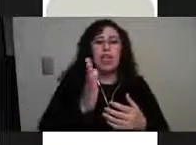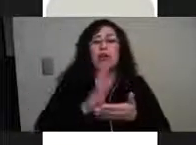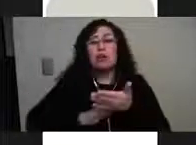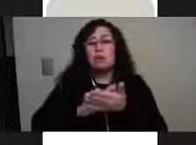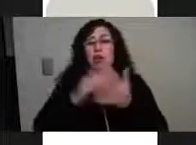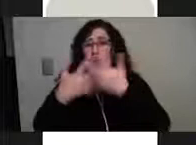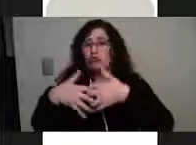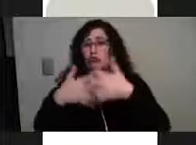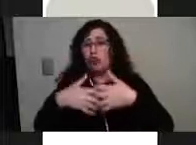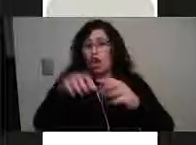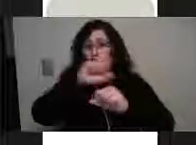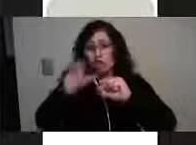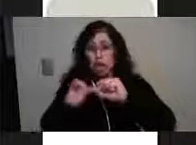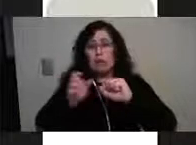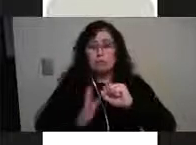cerebral.